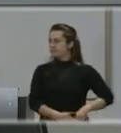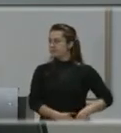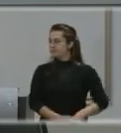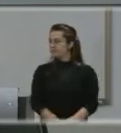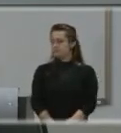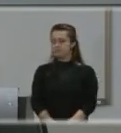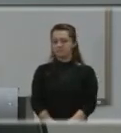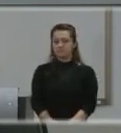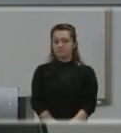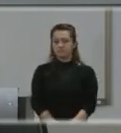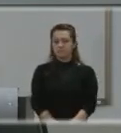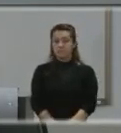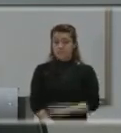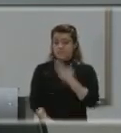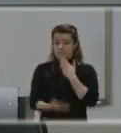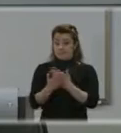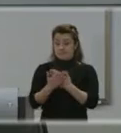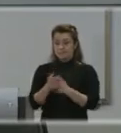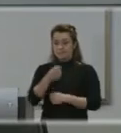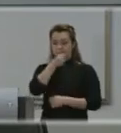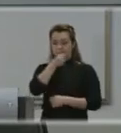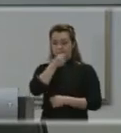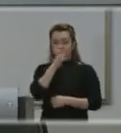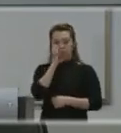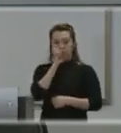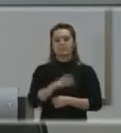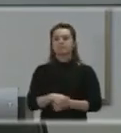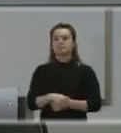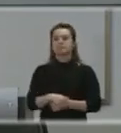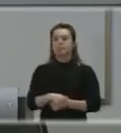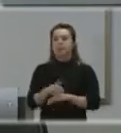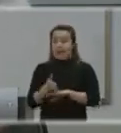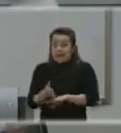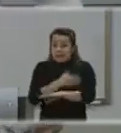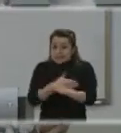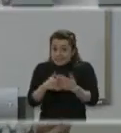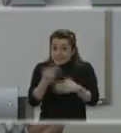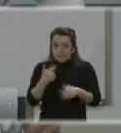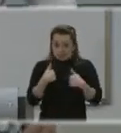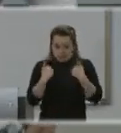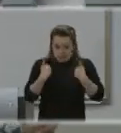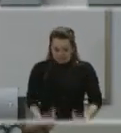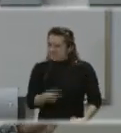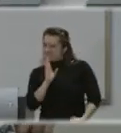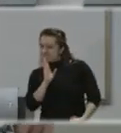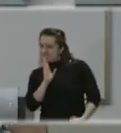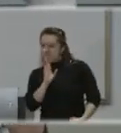Gracias. Muchas gracias. Antes de comenzar, quiero presentarme.